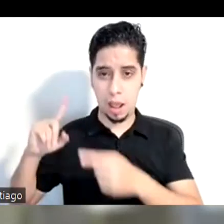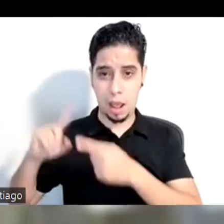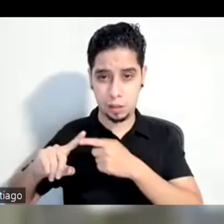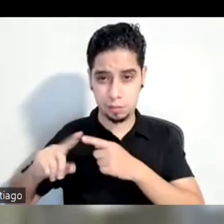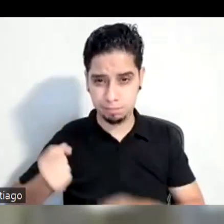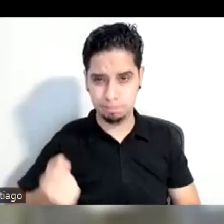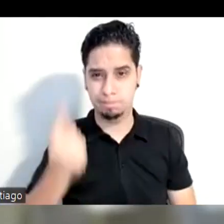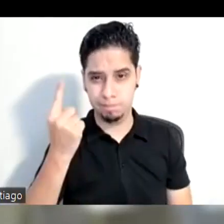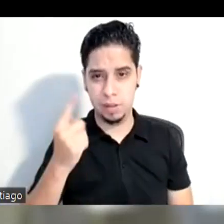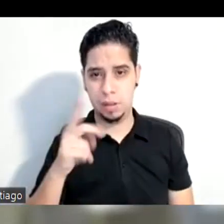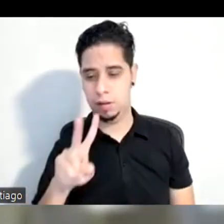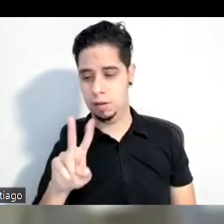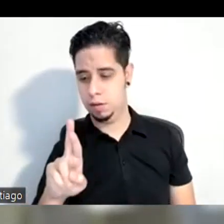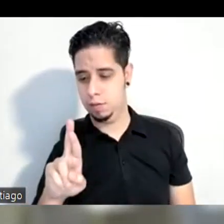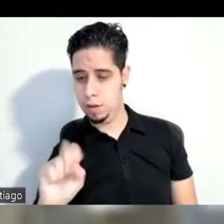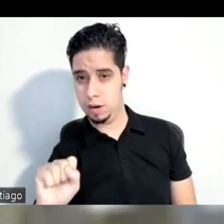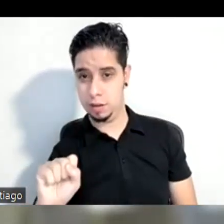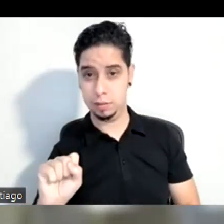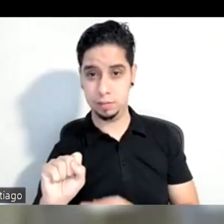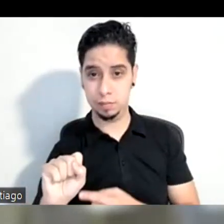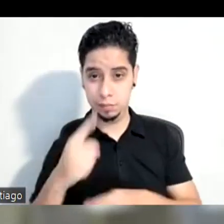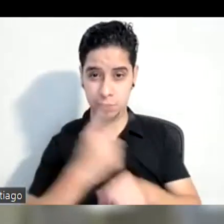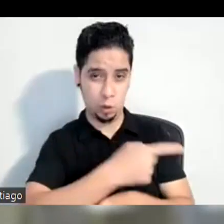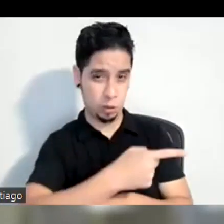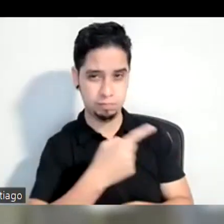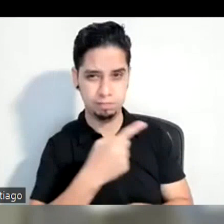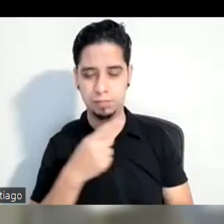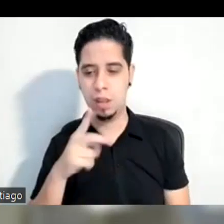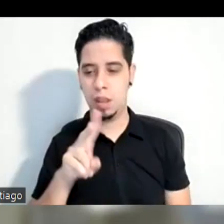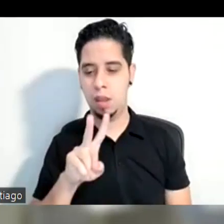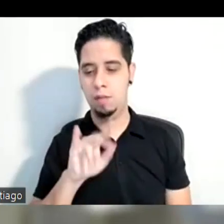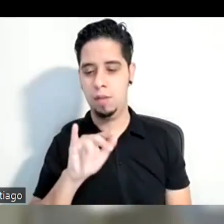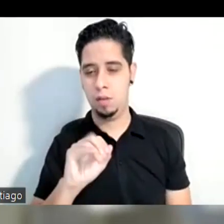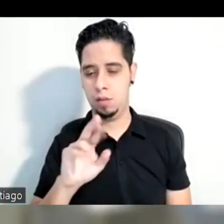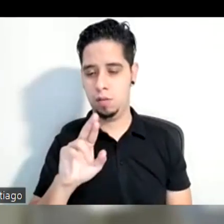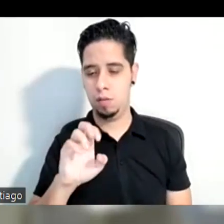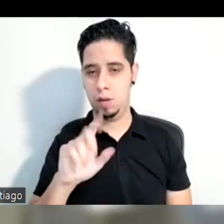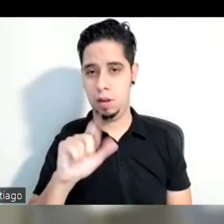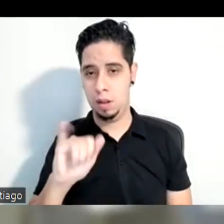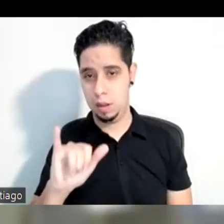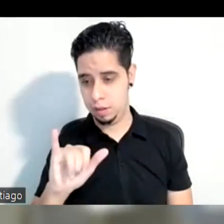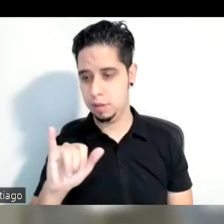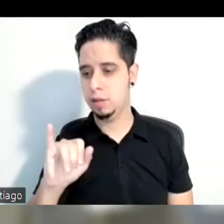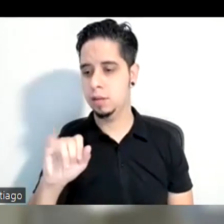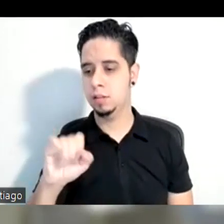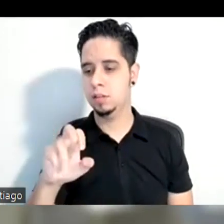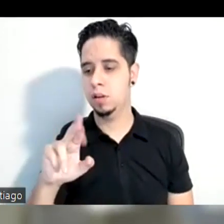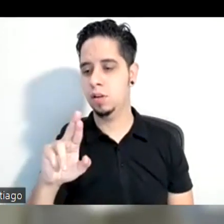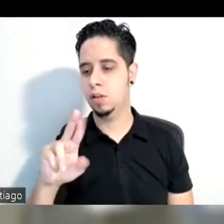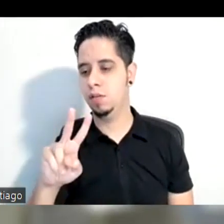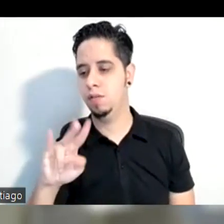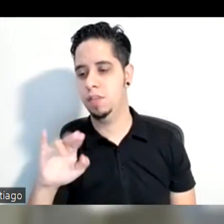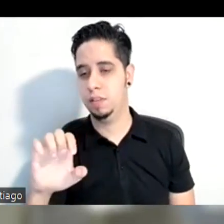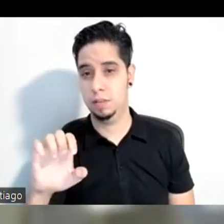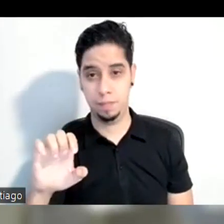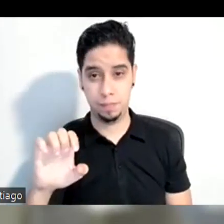del VRS. VRS, Video Relay Service. Exacto. Pues mira, estaba explicando específicamente